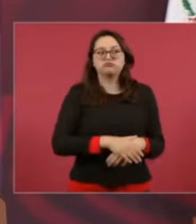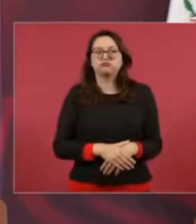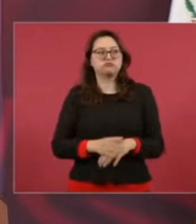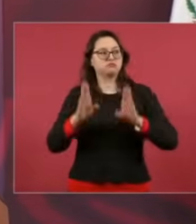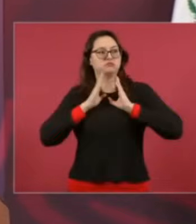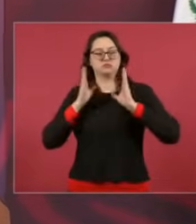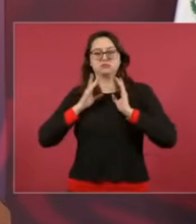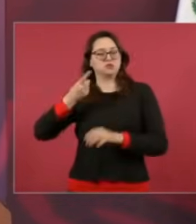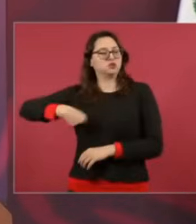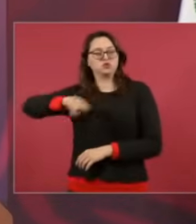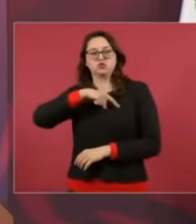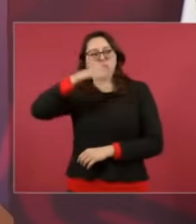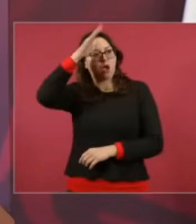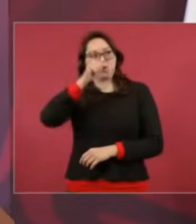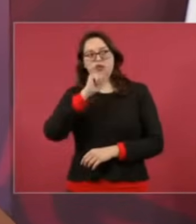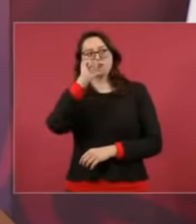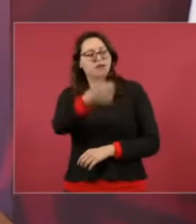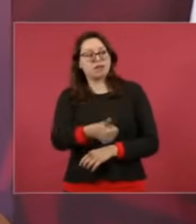nosotros no vamos a intervenir.